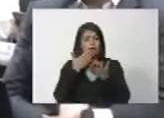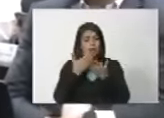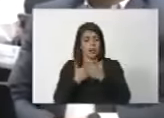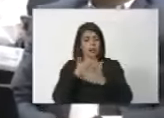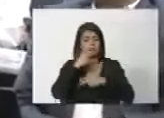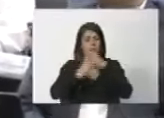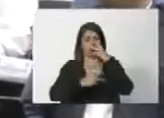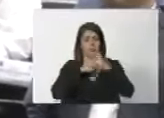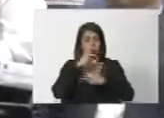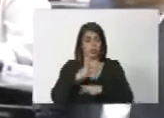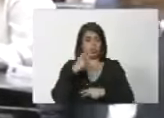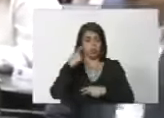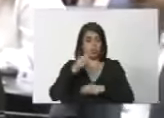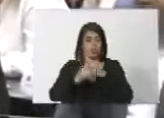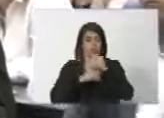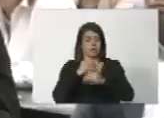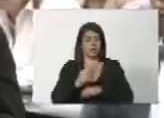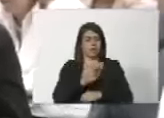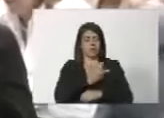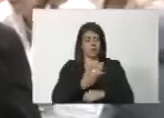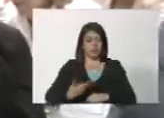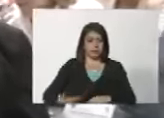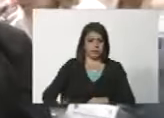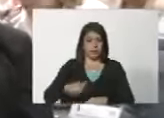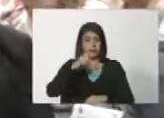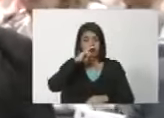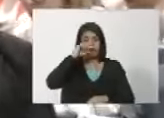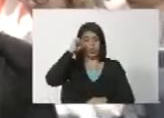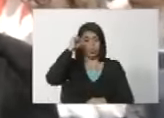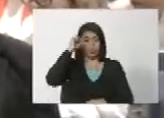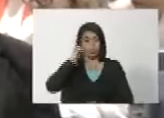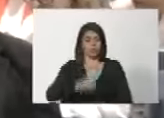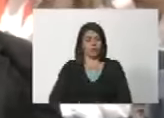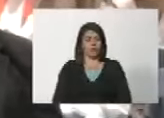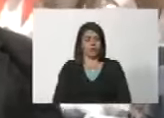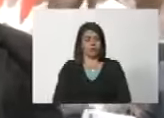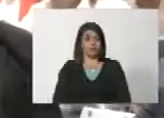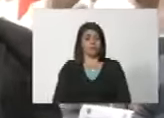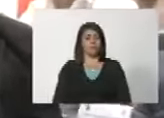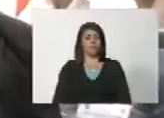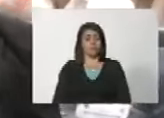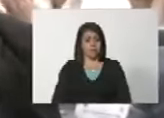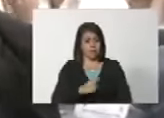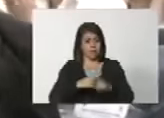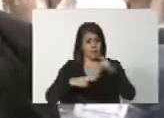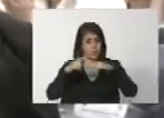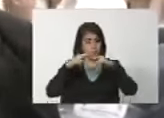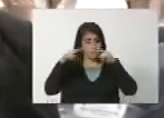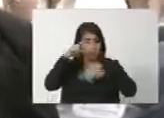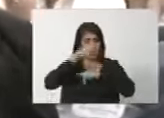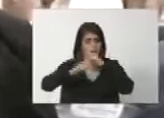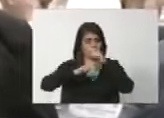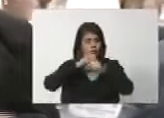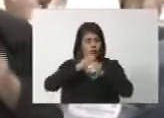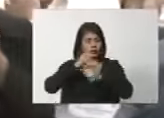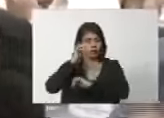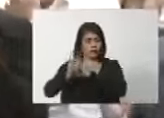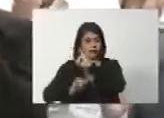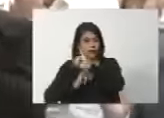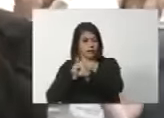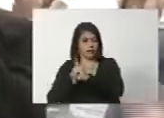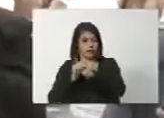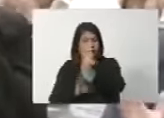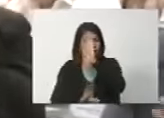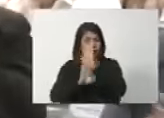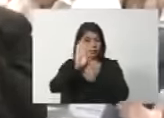las políticas que viene ejecutando el presidente Nicolás Maduro Moros en los niveles de asociación internacional para